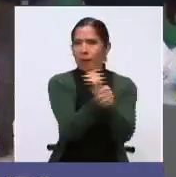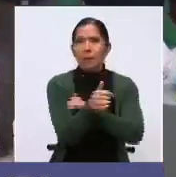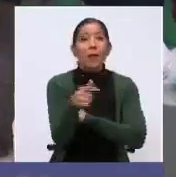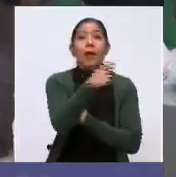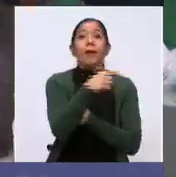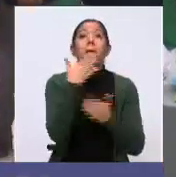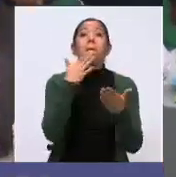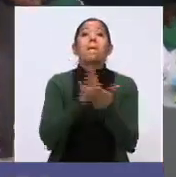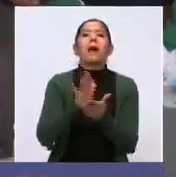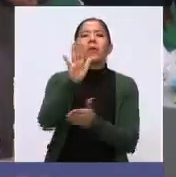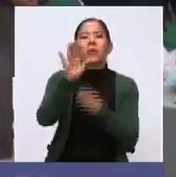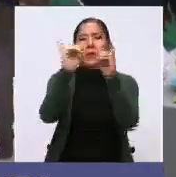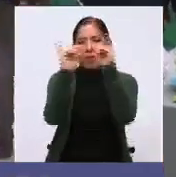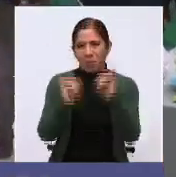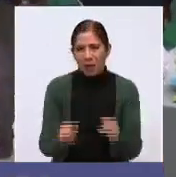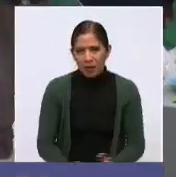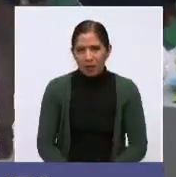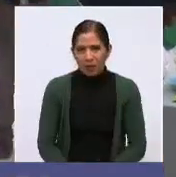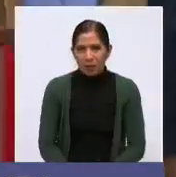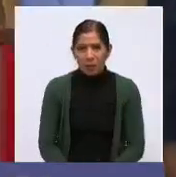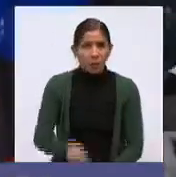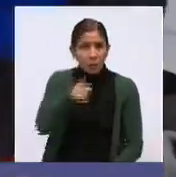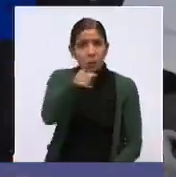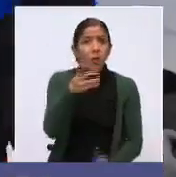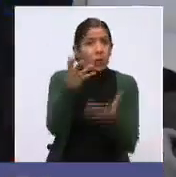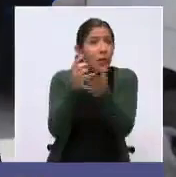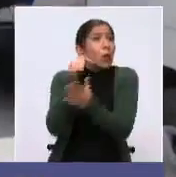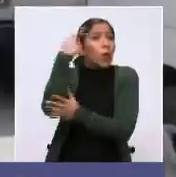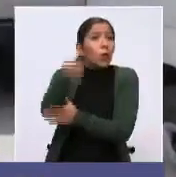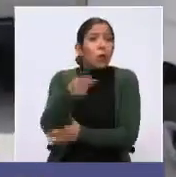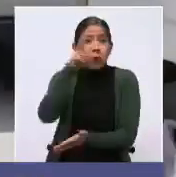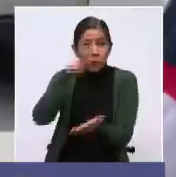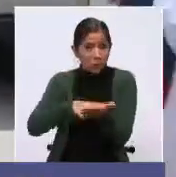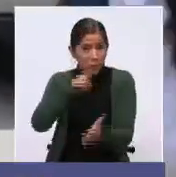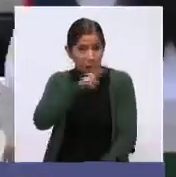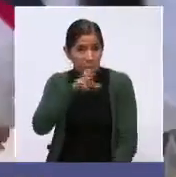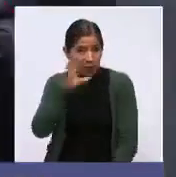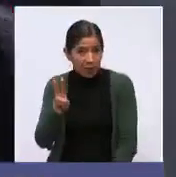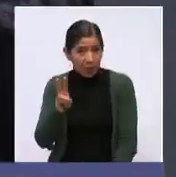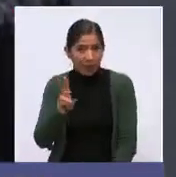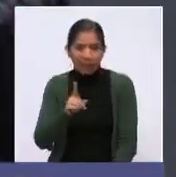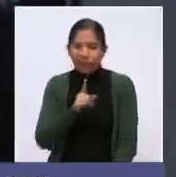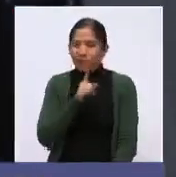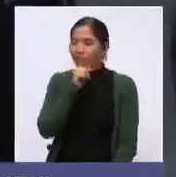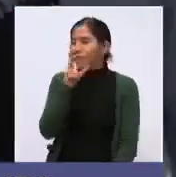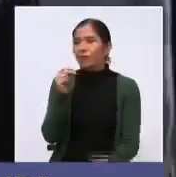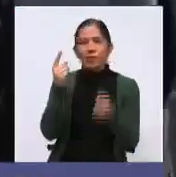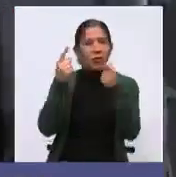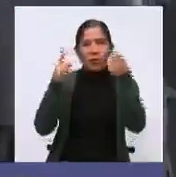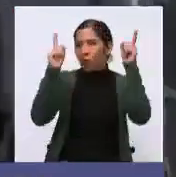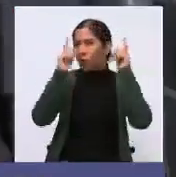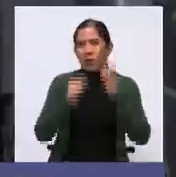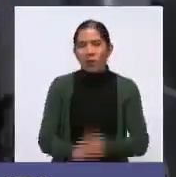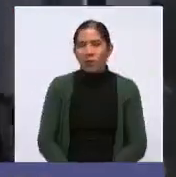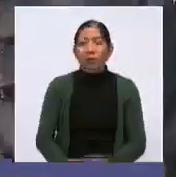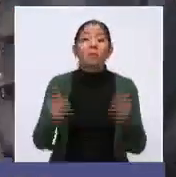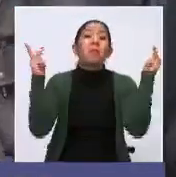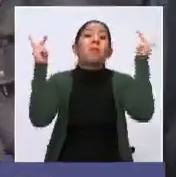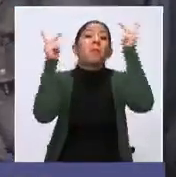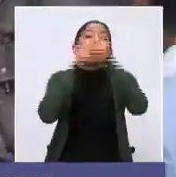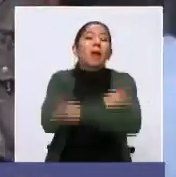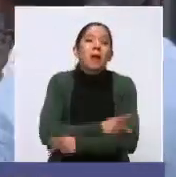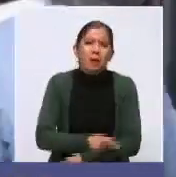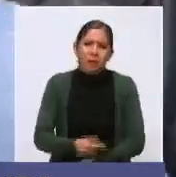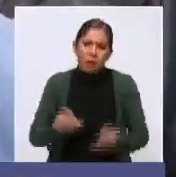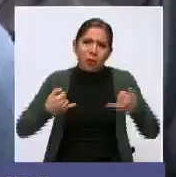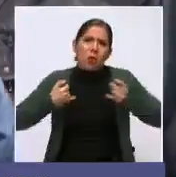Alto. Ella va a querer, no va a poder lograr para el 2026 que quiere ser candidata. Peor nomás se va a quemar. Tan joven